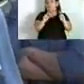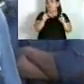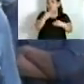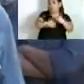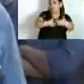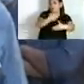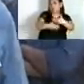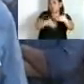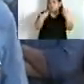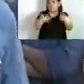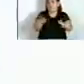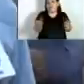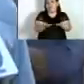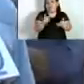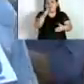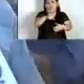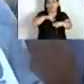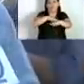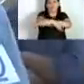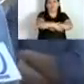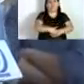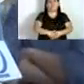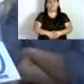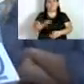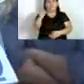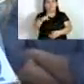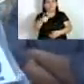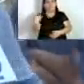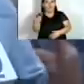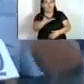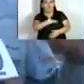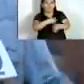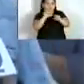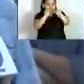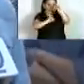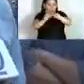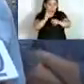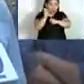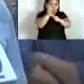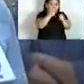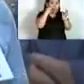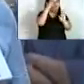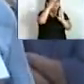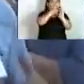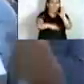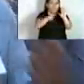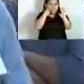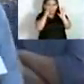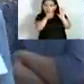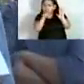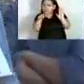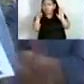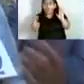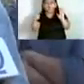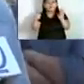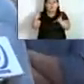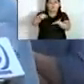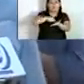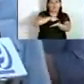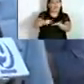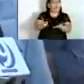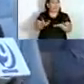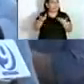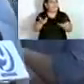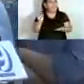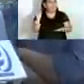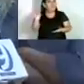a este proceso que se ha realizado en Nueva Concepción. Vamos a poner un recurso para que puedan ver esos votos que han anulado y esos votos que de